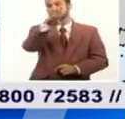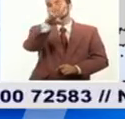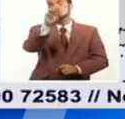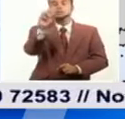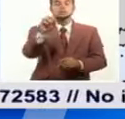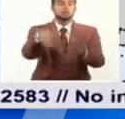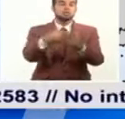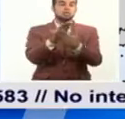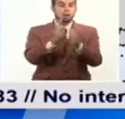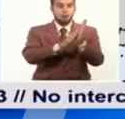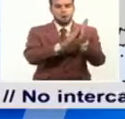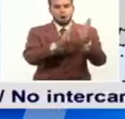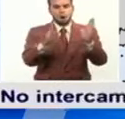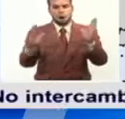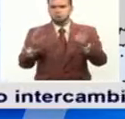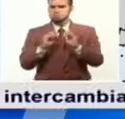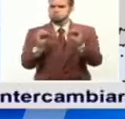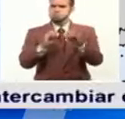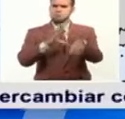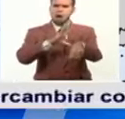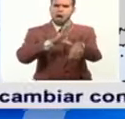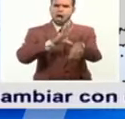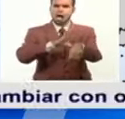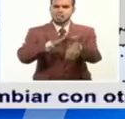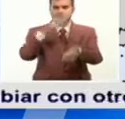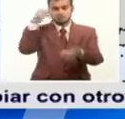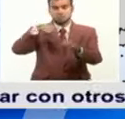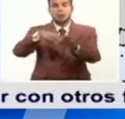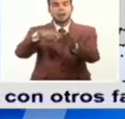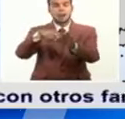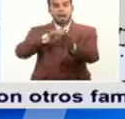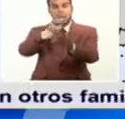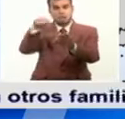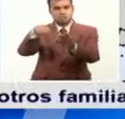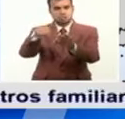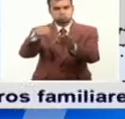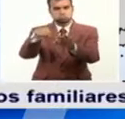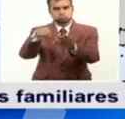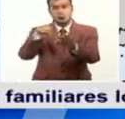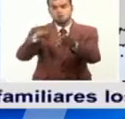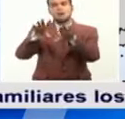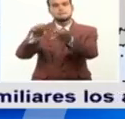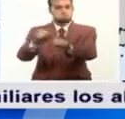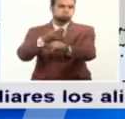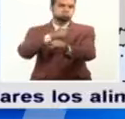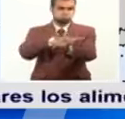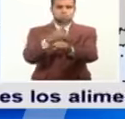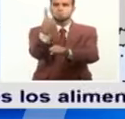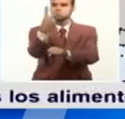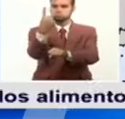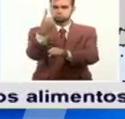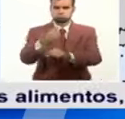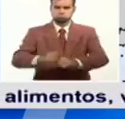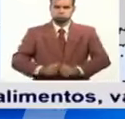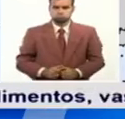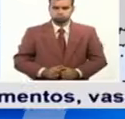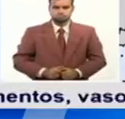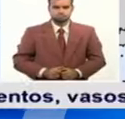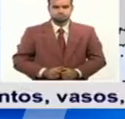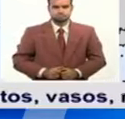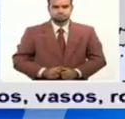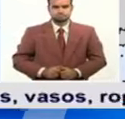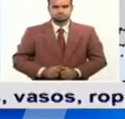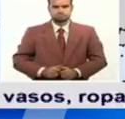sin casos en el territorio del municipio especial Isla de la Juventud. Se diagnostica ayer un